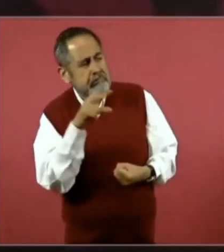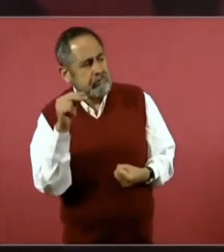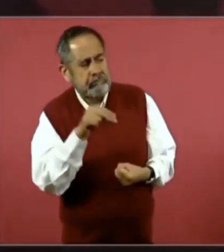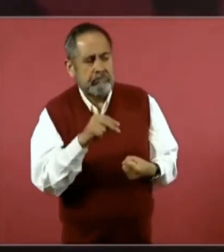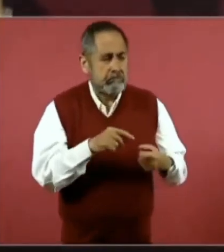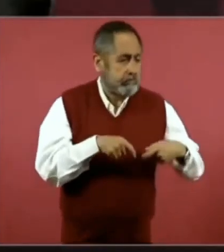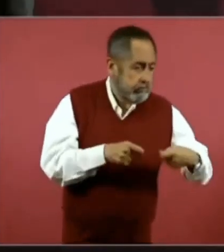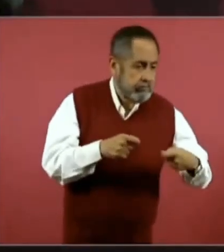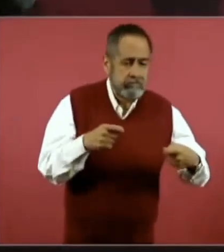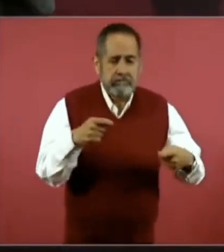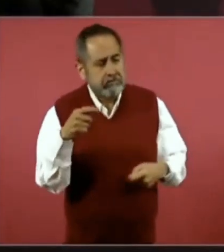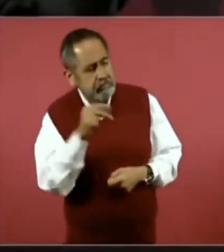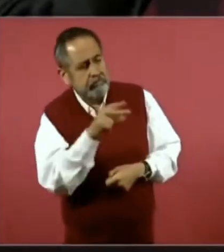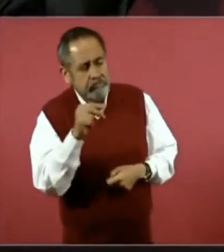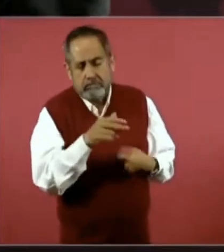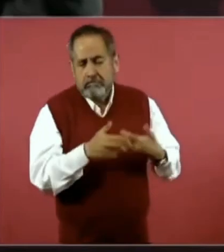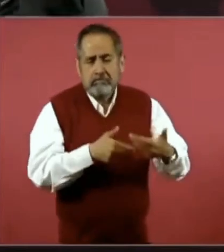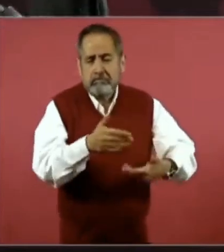Y de repente,